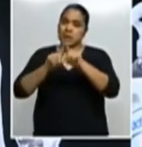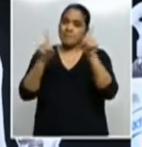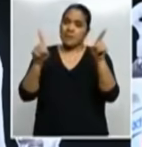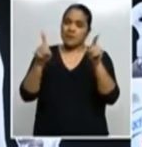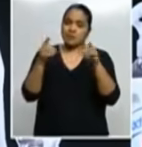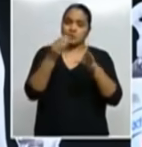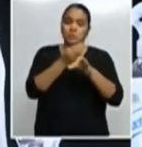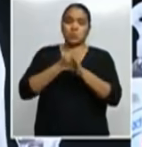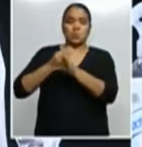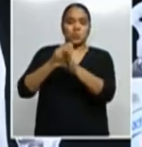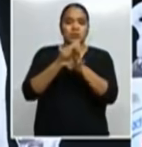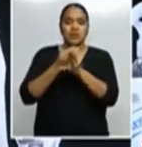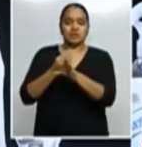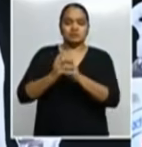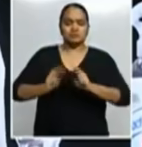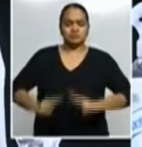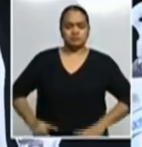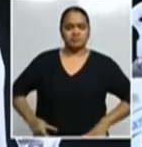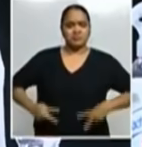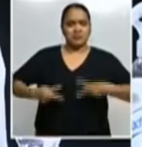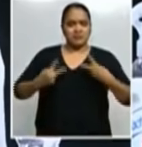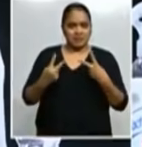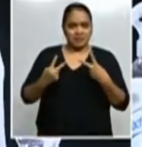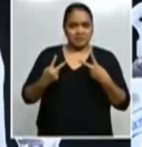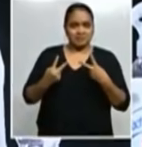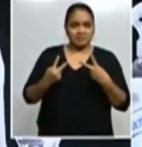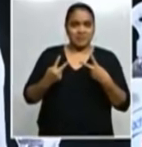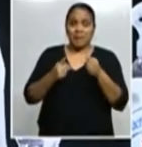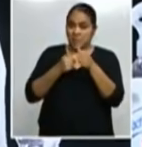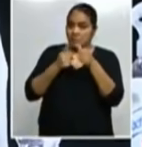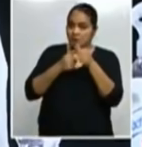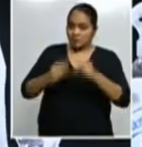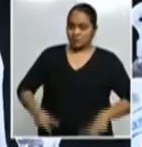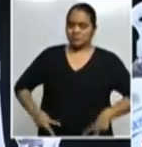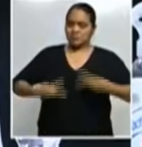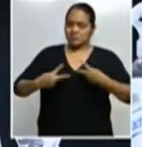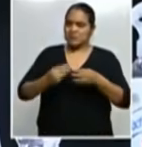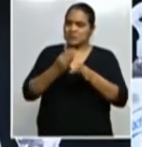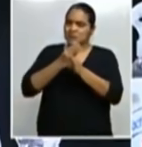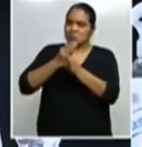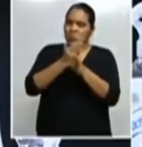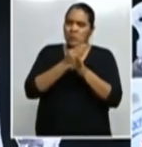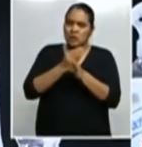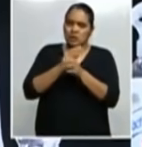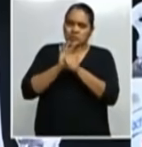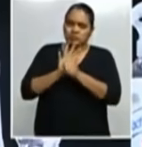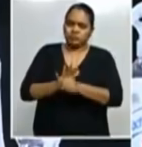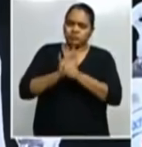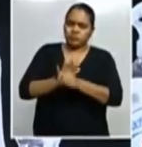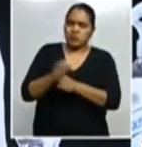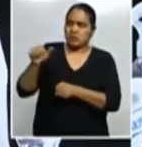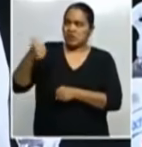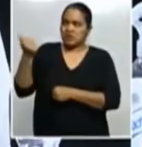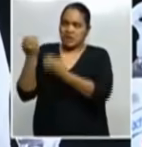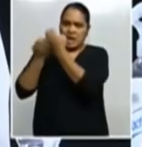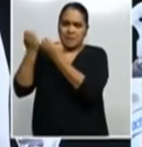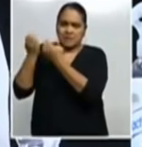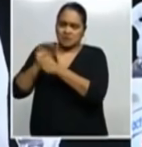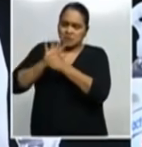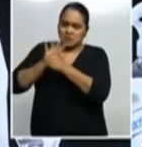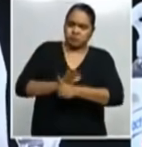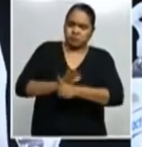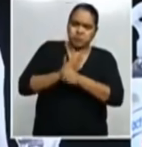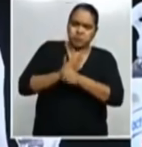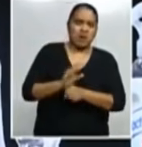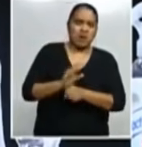vida humana. Nada está por encima de eso. Ninguna presión. Vamos haciéndolo